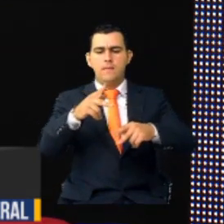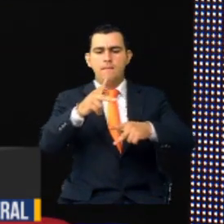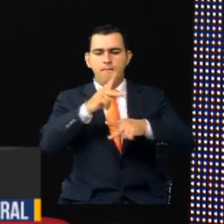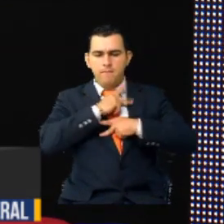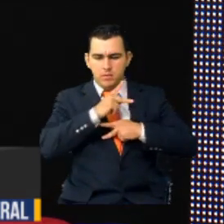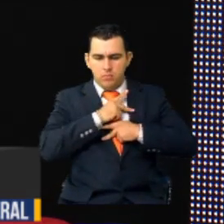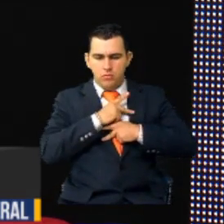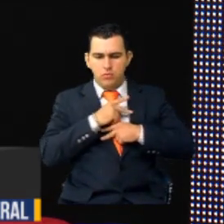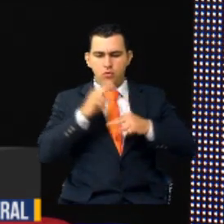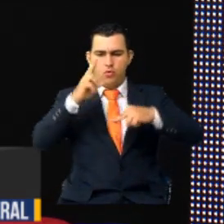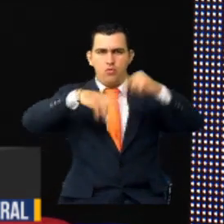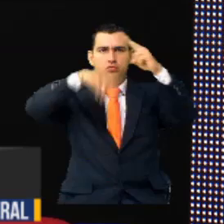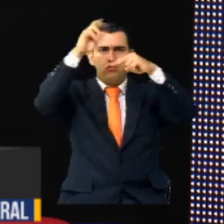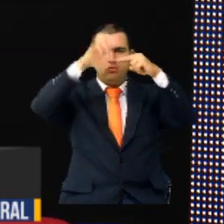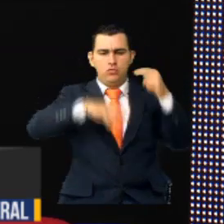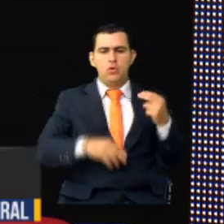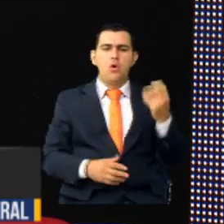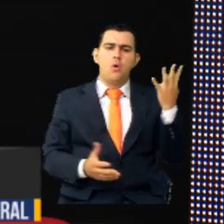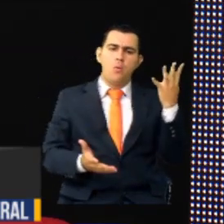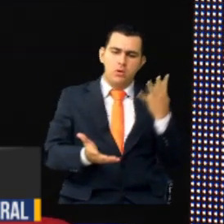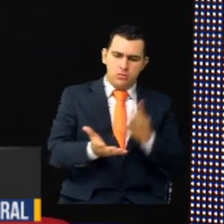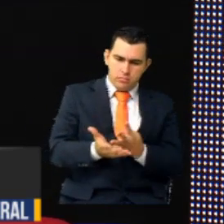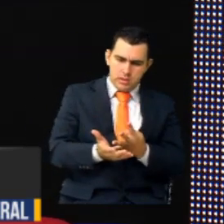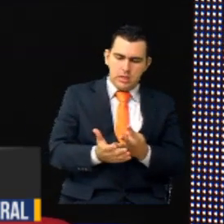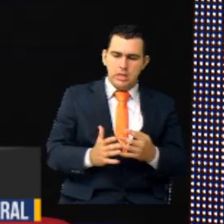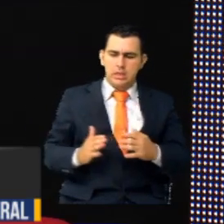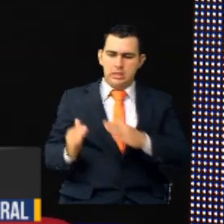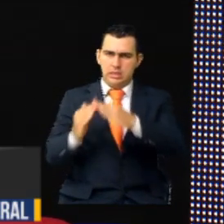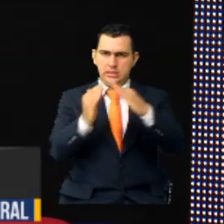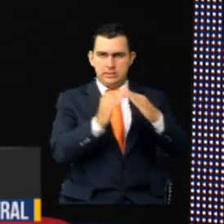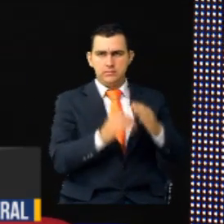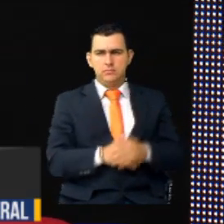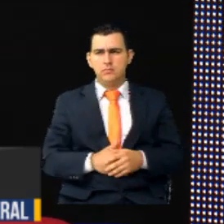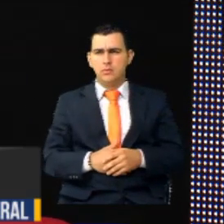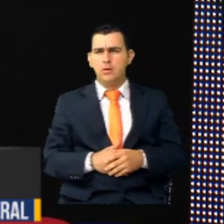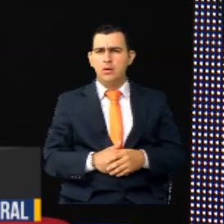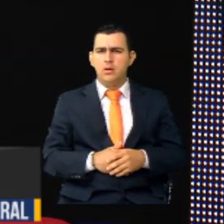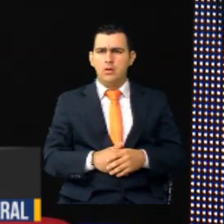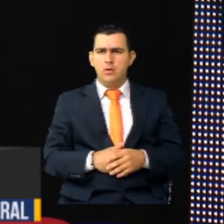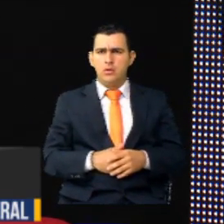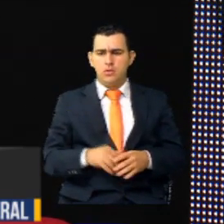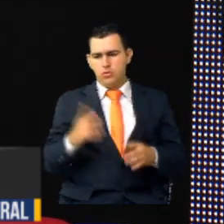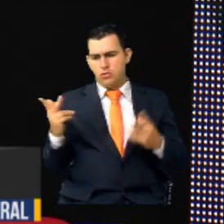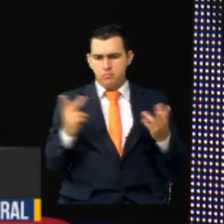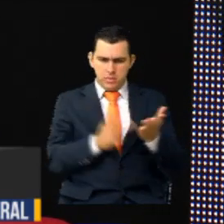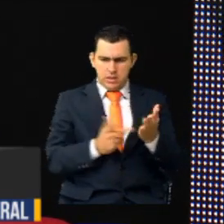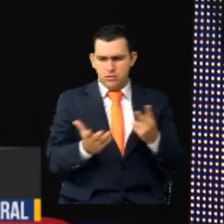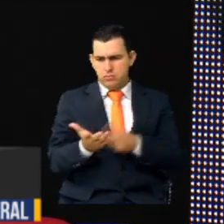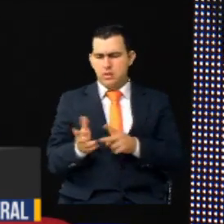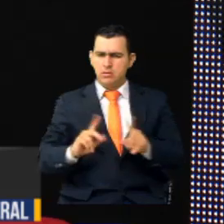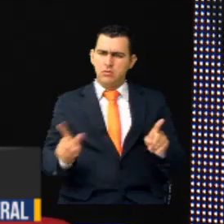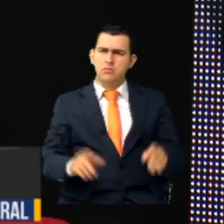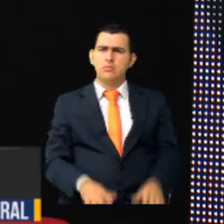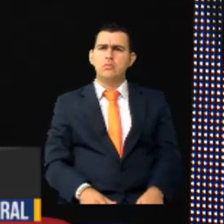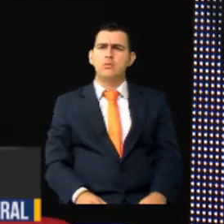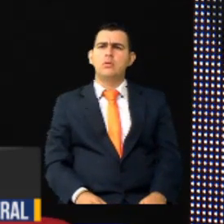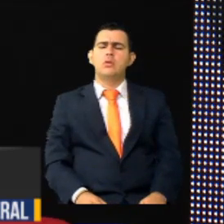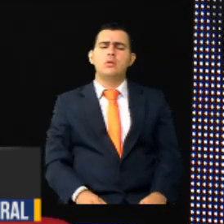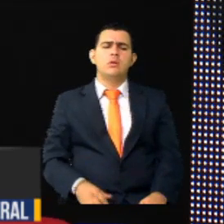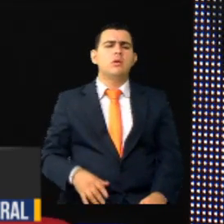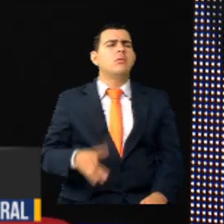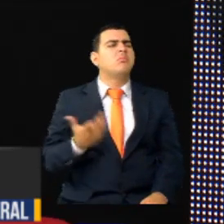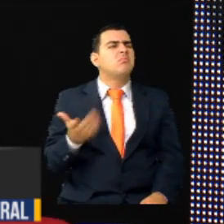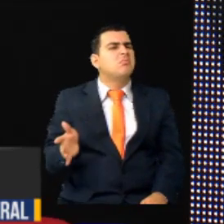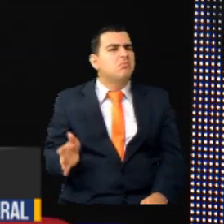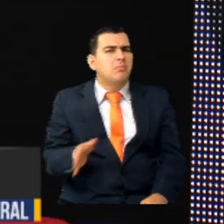4.000 soluciones de vivienda. Y no la vamos a dividir 2.000, 2.000, no. Las 4.000 soluciones de